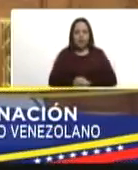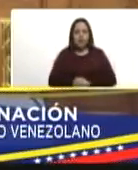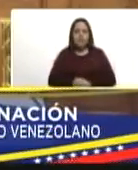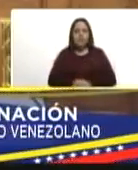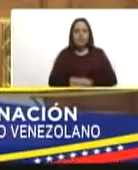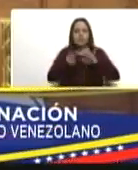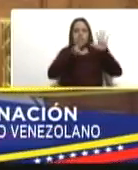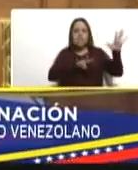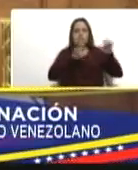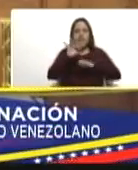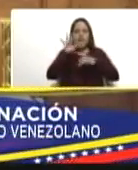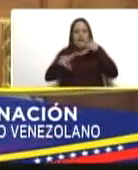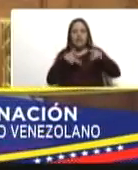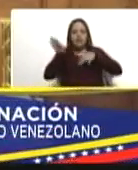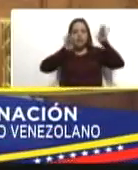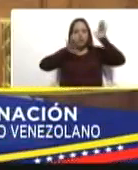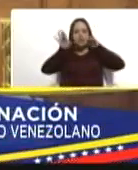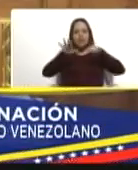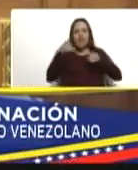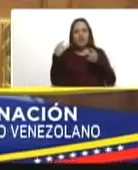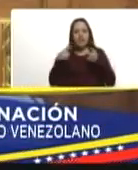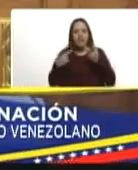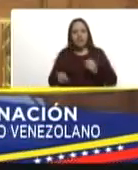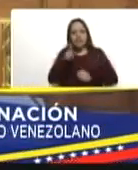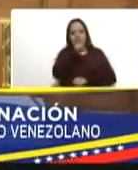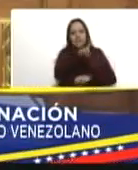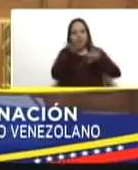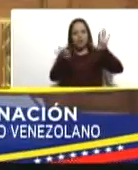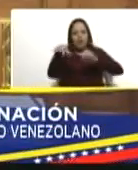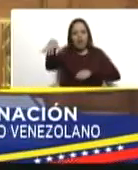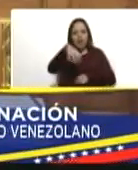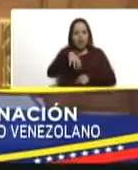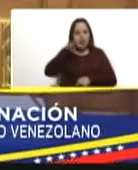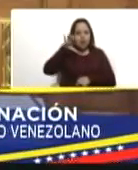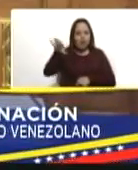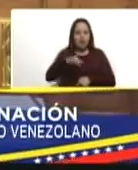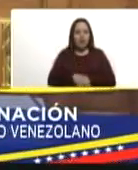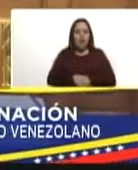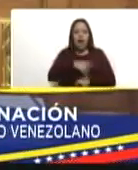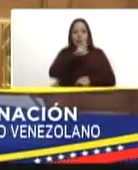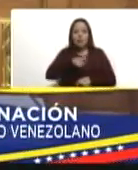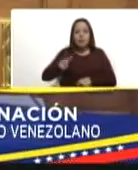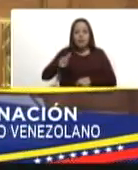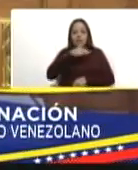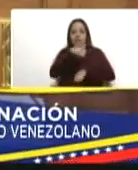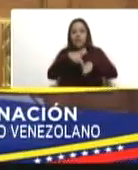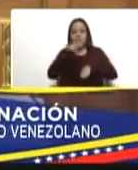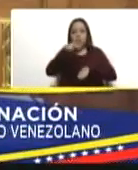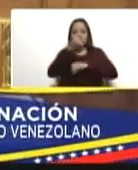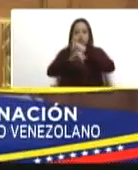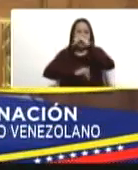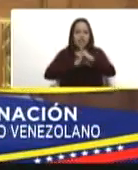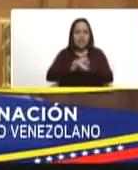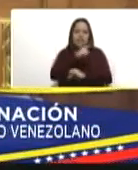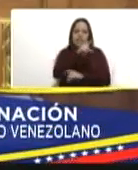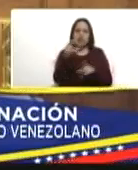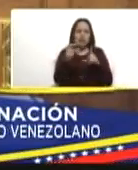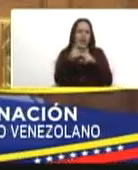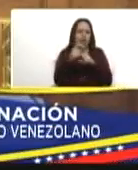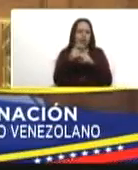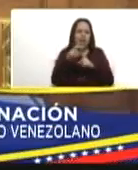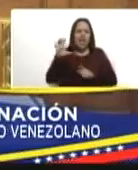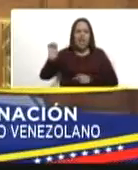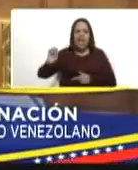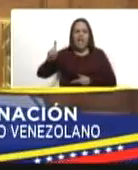rutas turísticas en 19 estados del país para visitantes extranjeros y nacionales esa palabra extranjera a mí nunca me ha